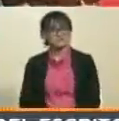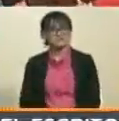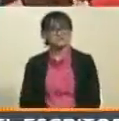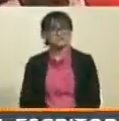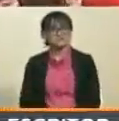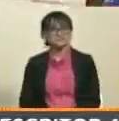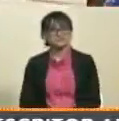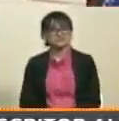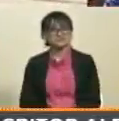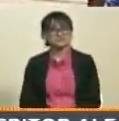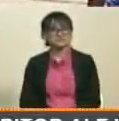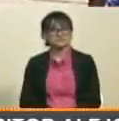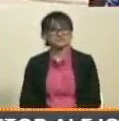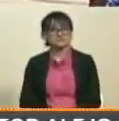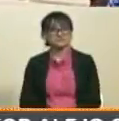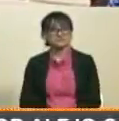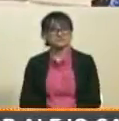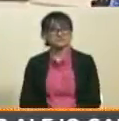Yo vine